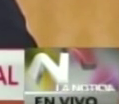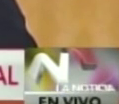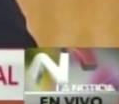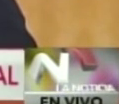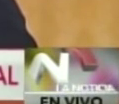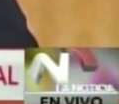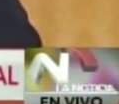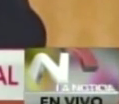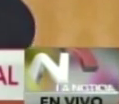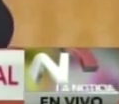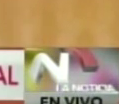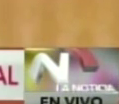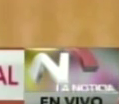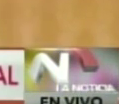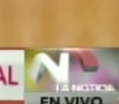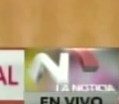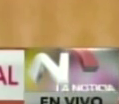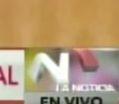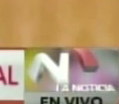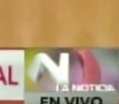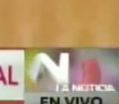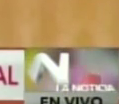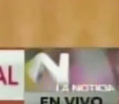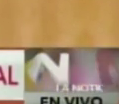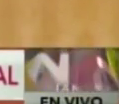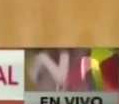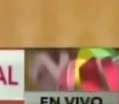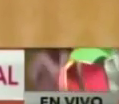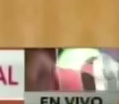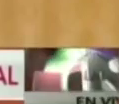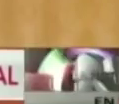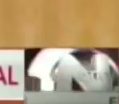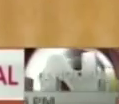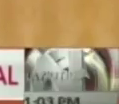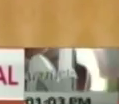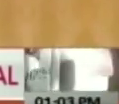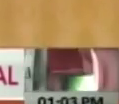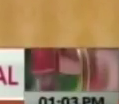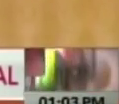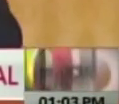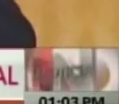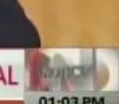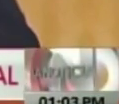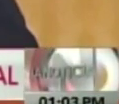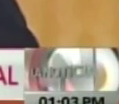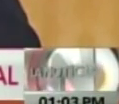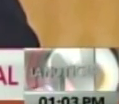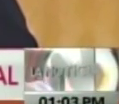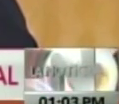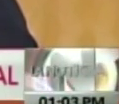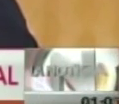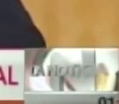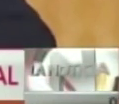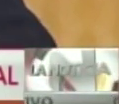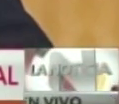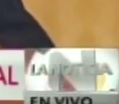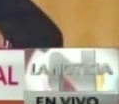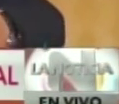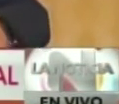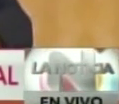ocupado porque está presidiendo el movimiento de los países no